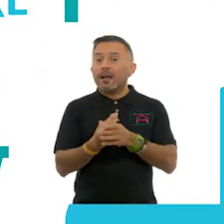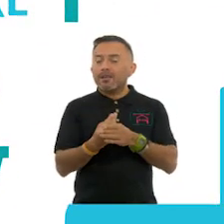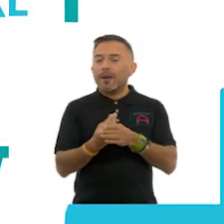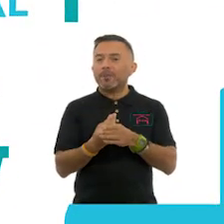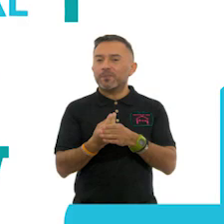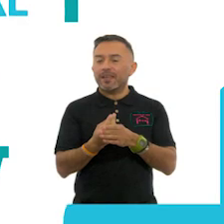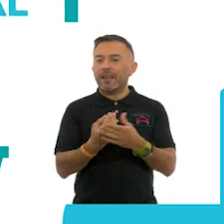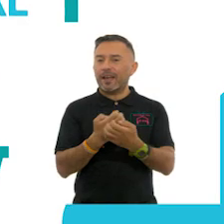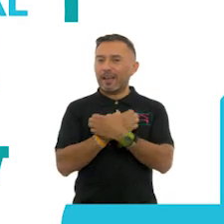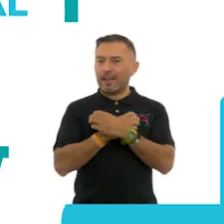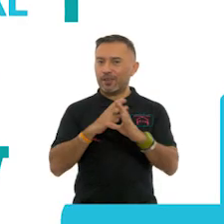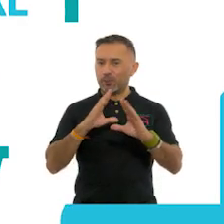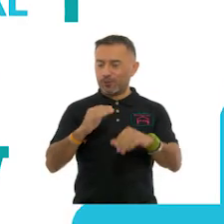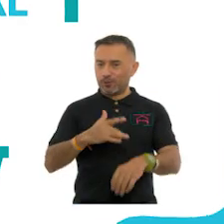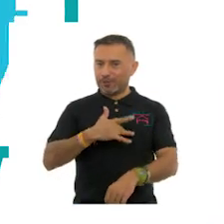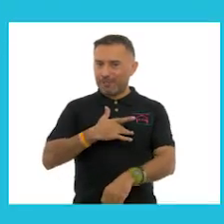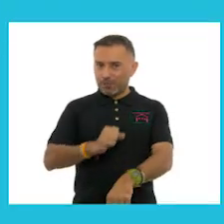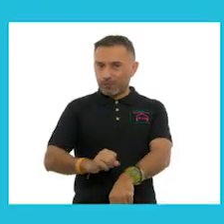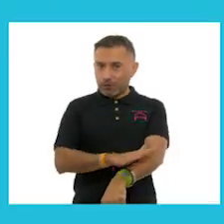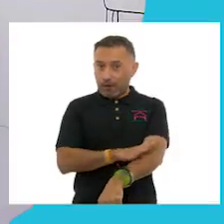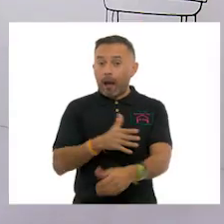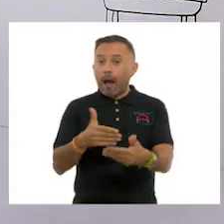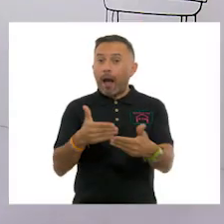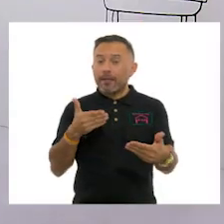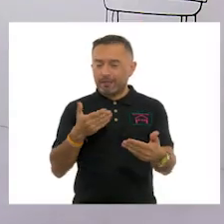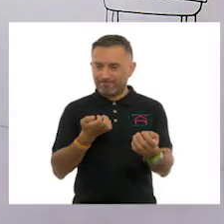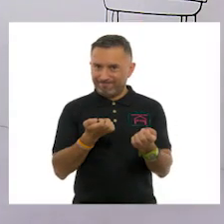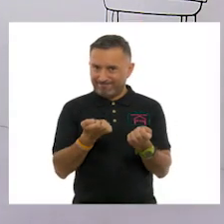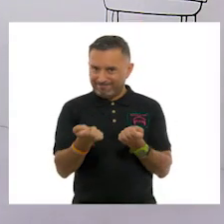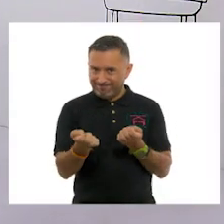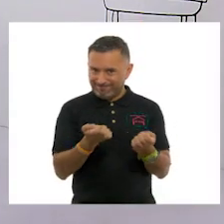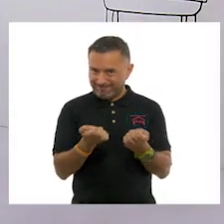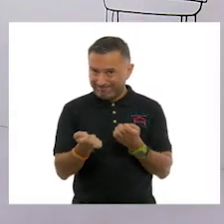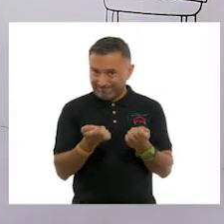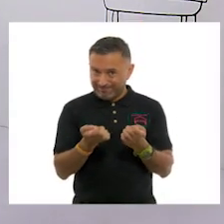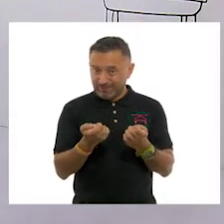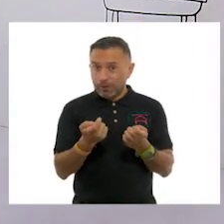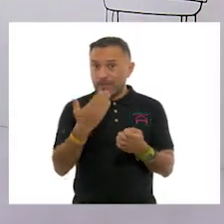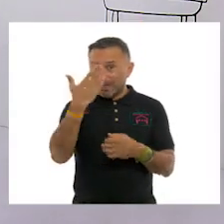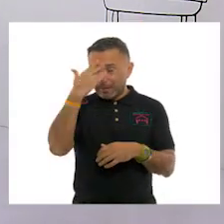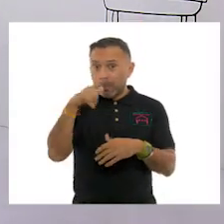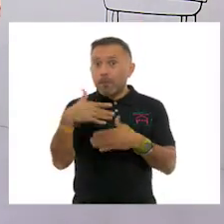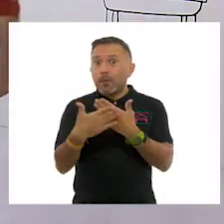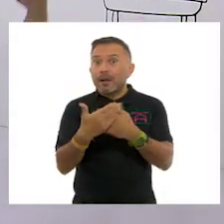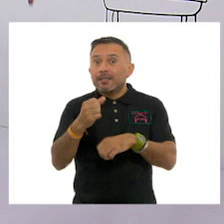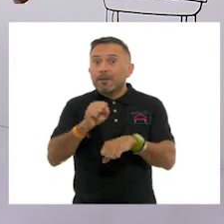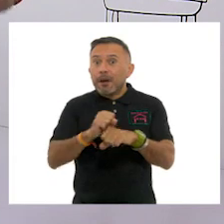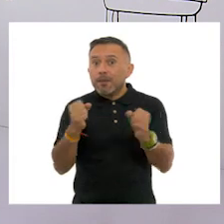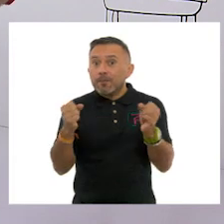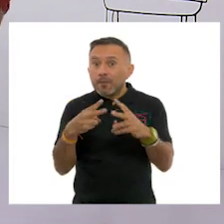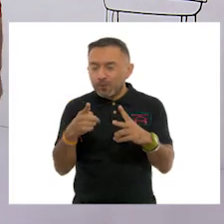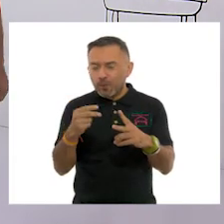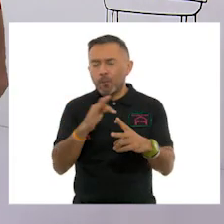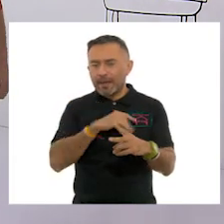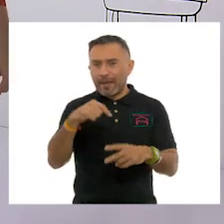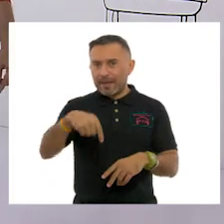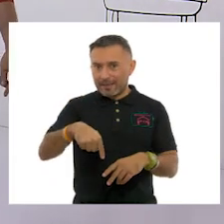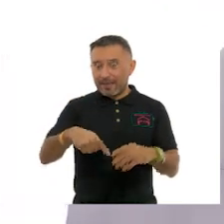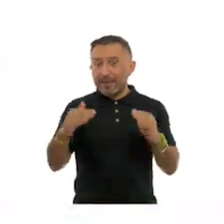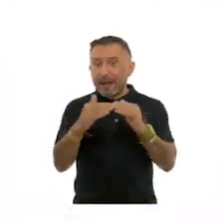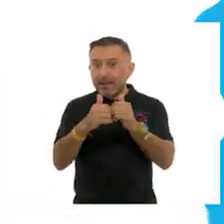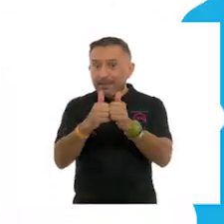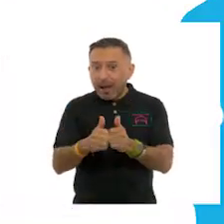Pero antes, a movernos. Y ya saben, la semana que viene más, pero no mejor porque es imposible, aquí en Aprende Música en